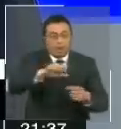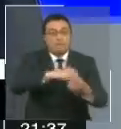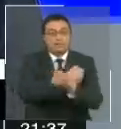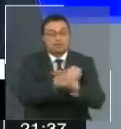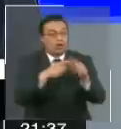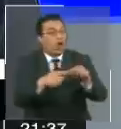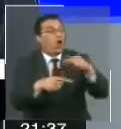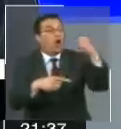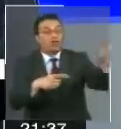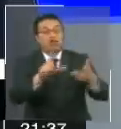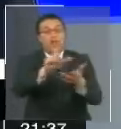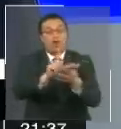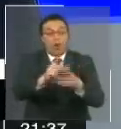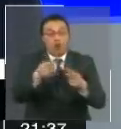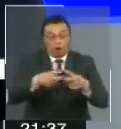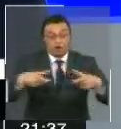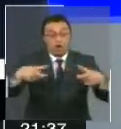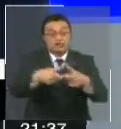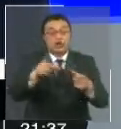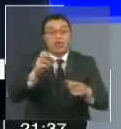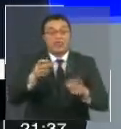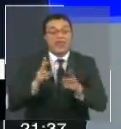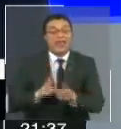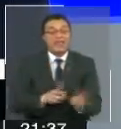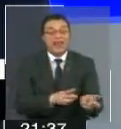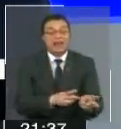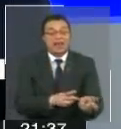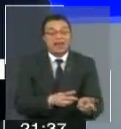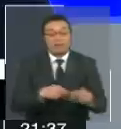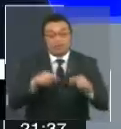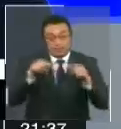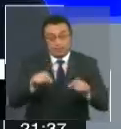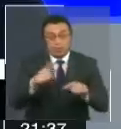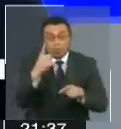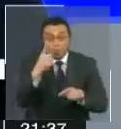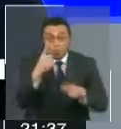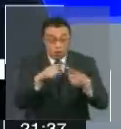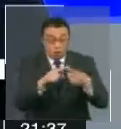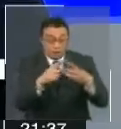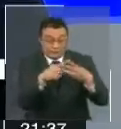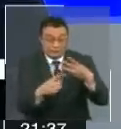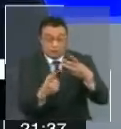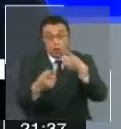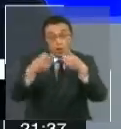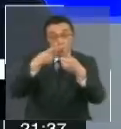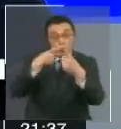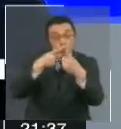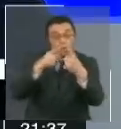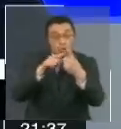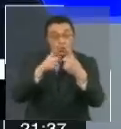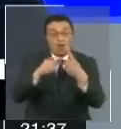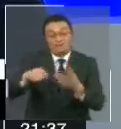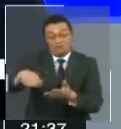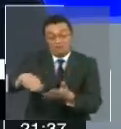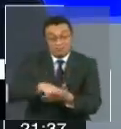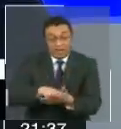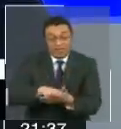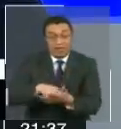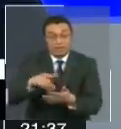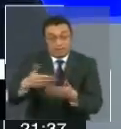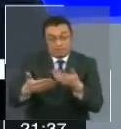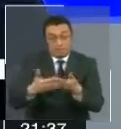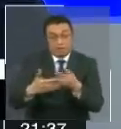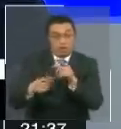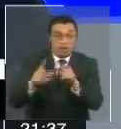prisión, a penas de cárcel en un consejo de guerra. Y uno de esos 3 casos, una de esas 3 sentencias, fue firmada por